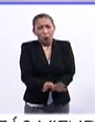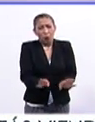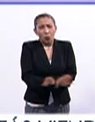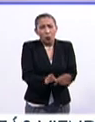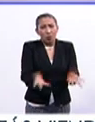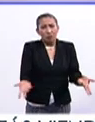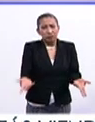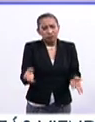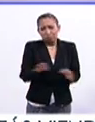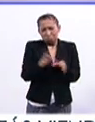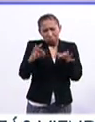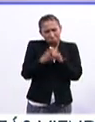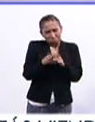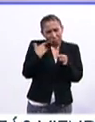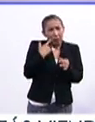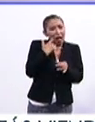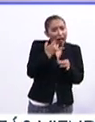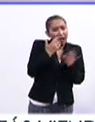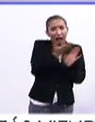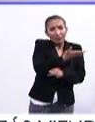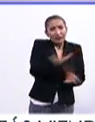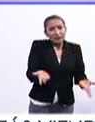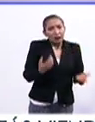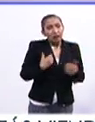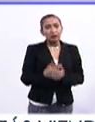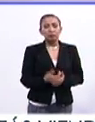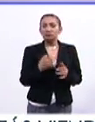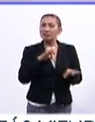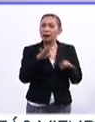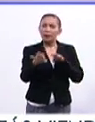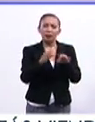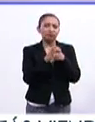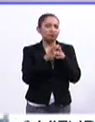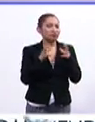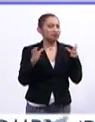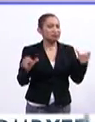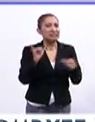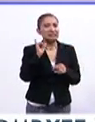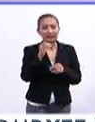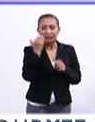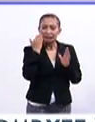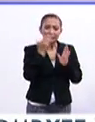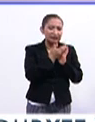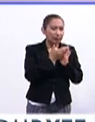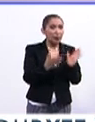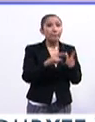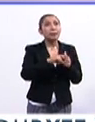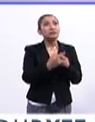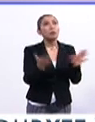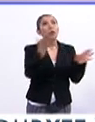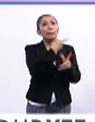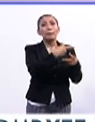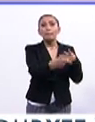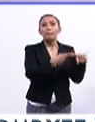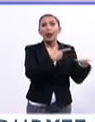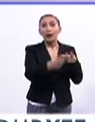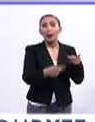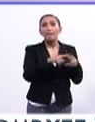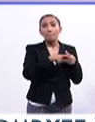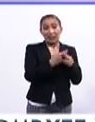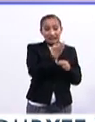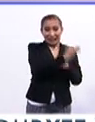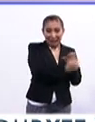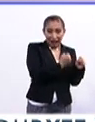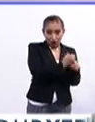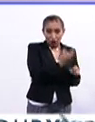que no se corresponde con el esfuerzo es un trabajar sí sí requiere de muchísimo empezamos a preparar esto al principio